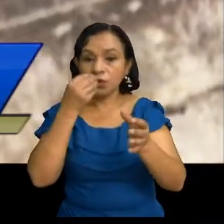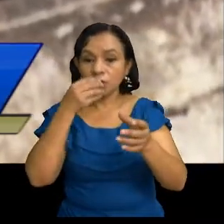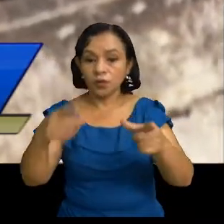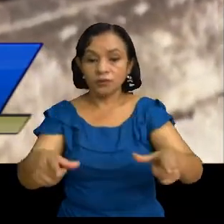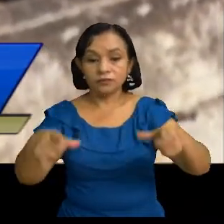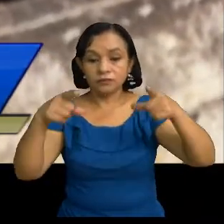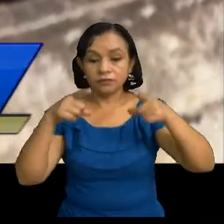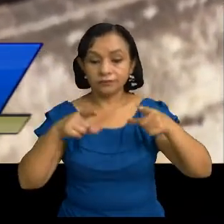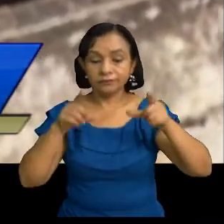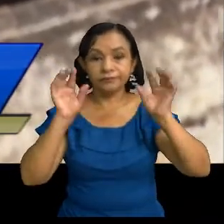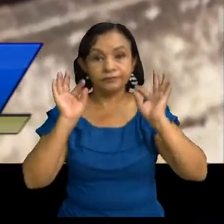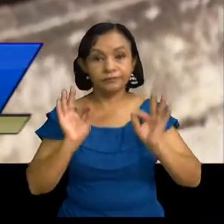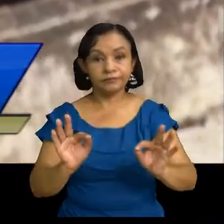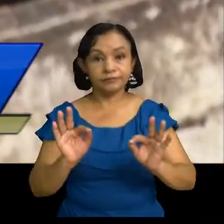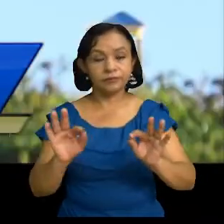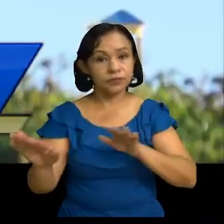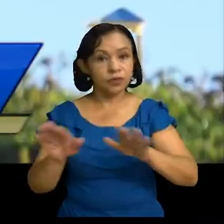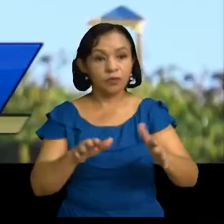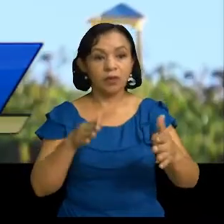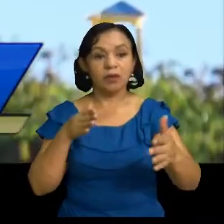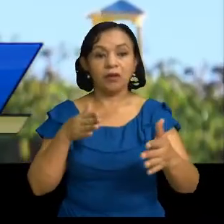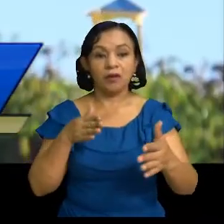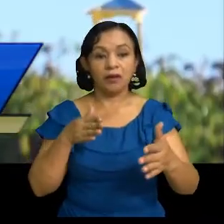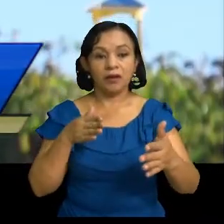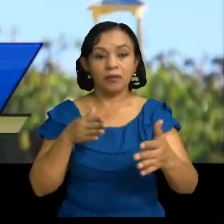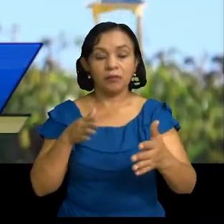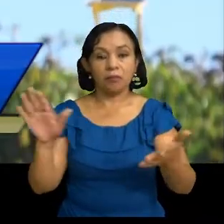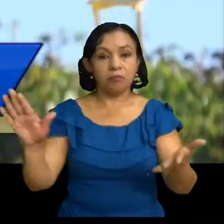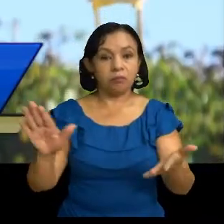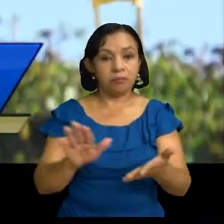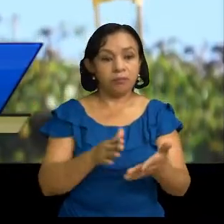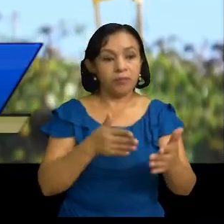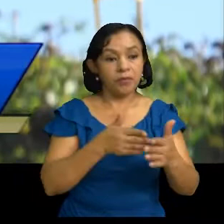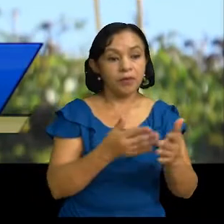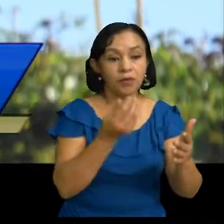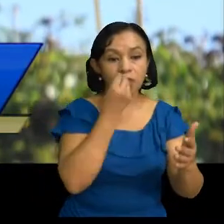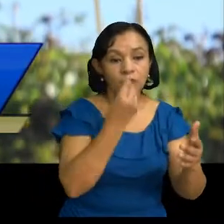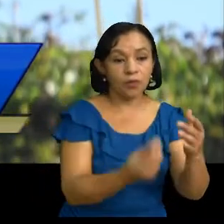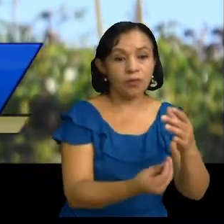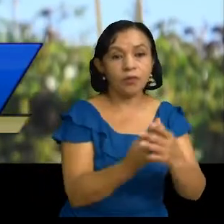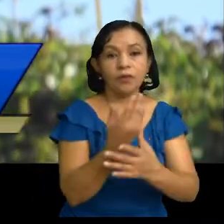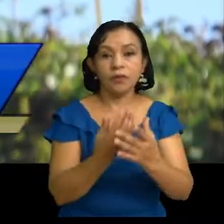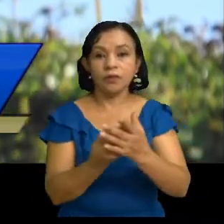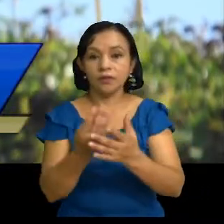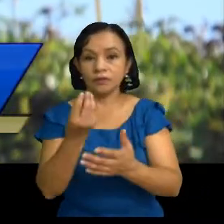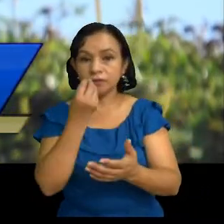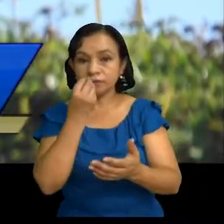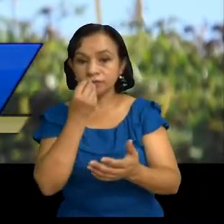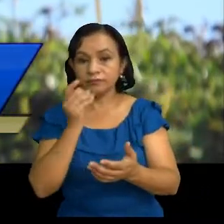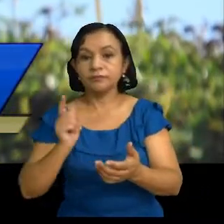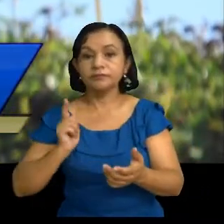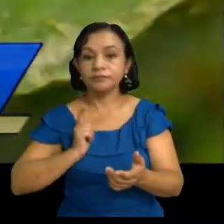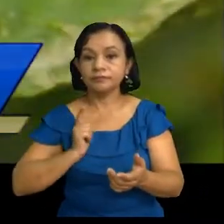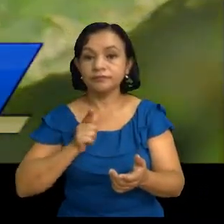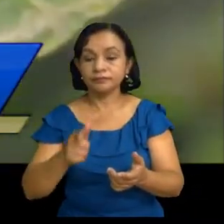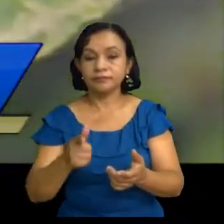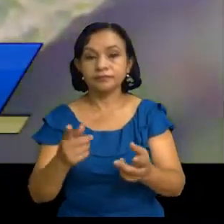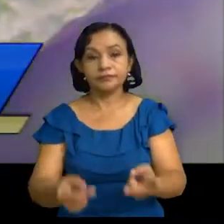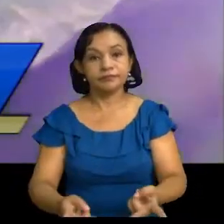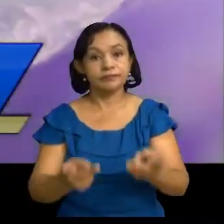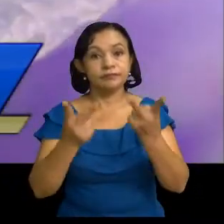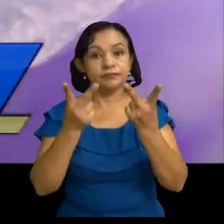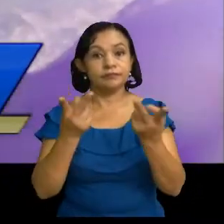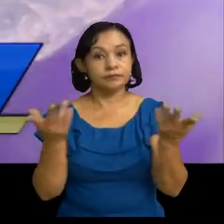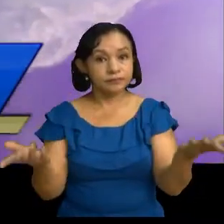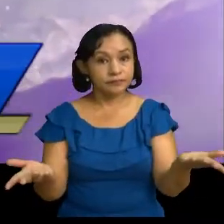podemos decir que vamos a dar de producir porque decía el comandante donde hay alimentos hay vida y